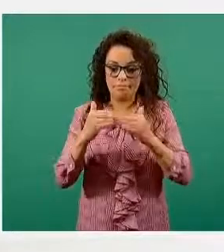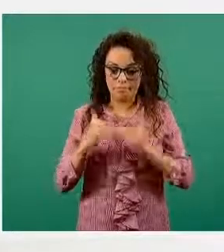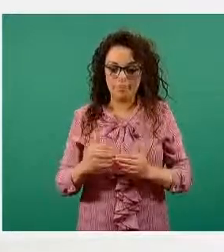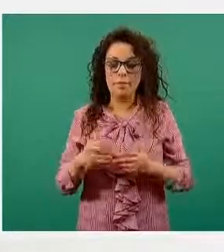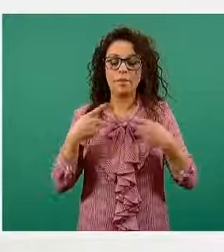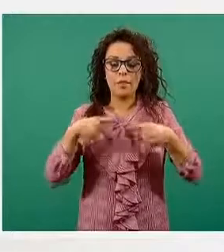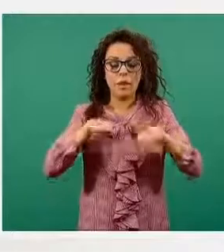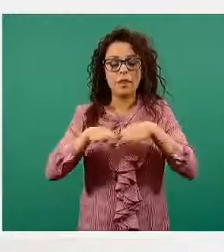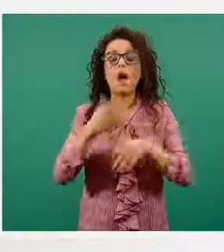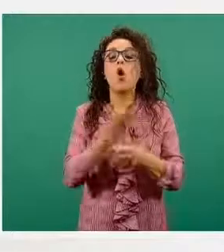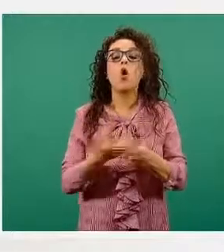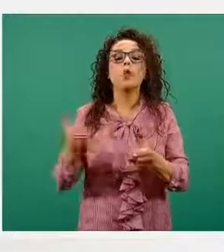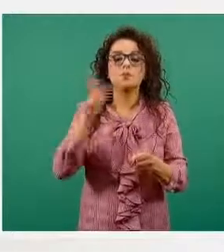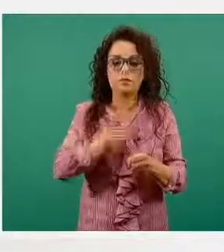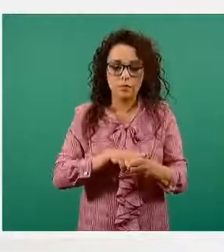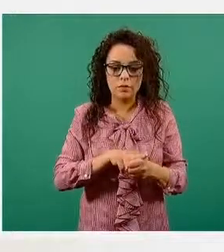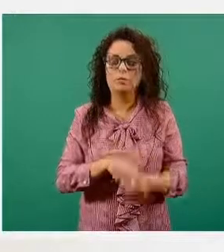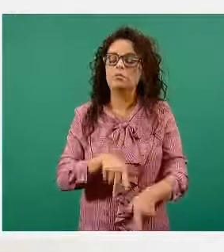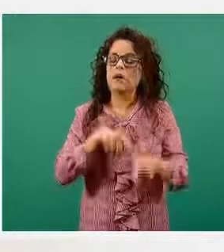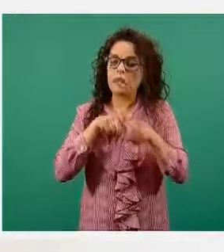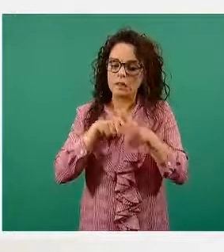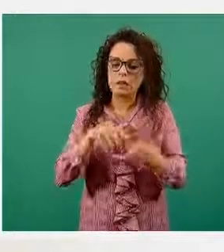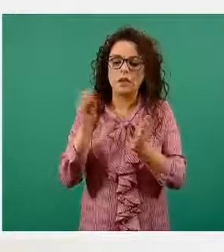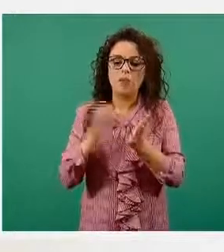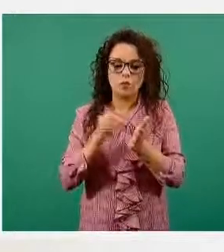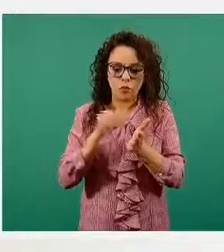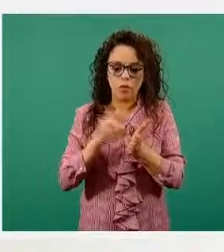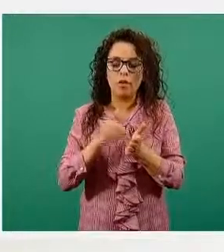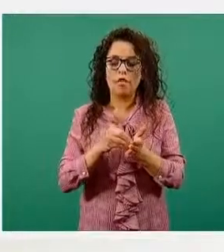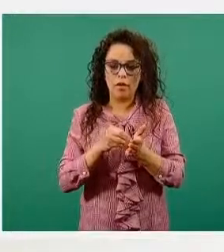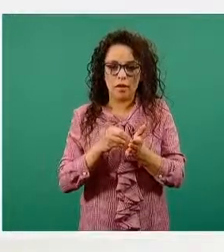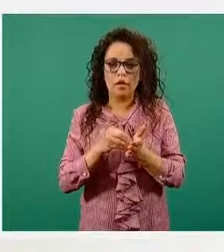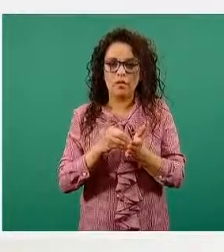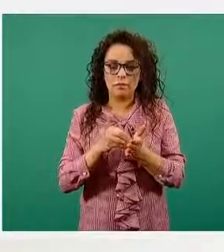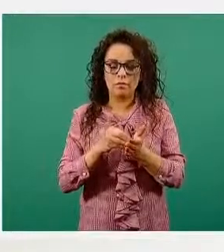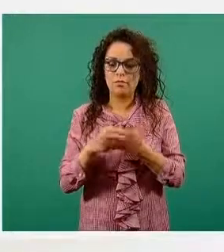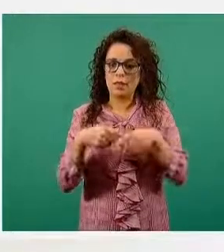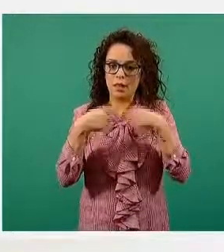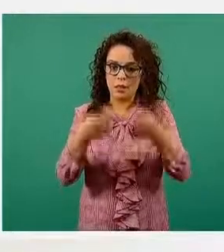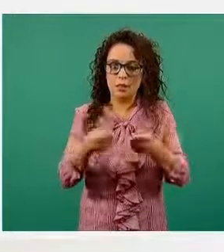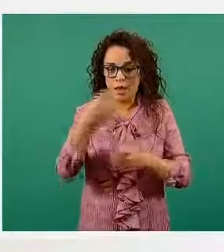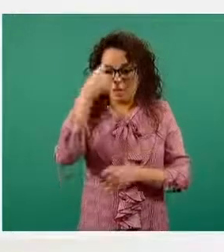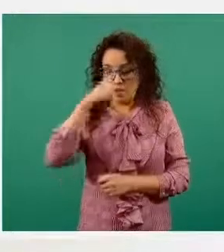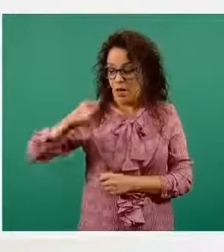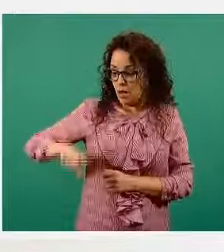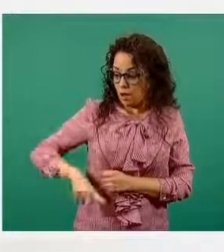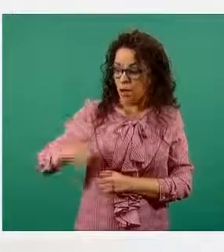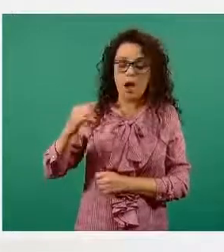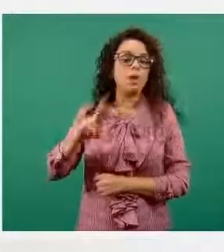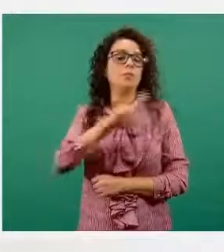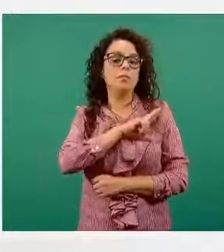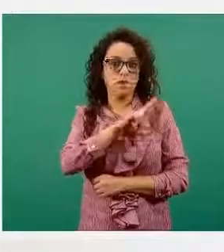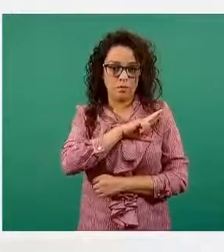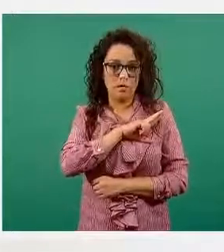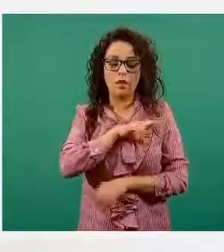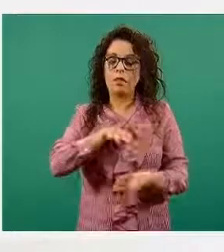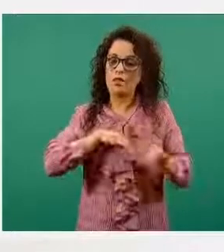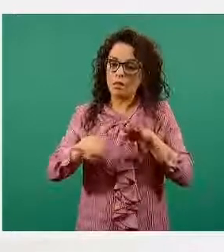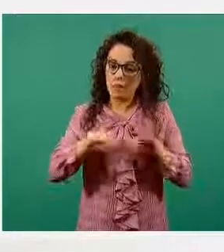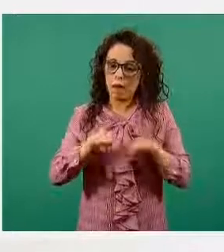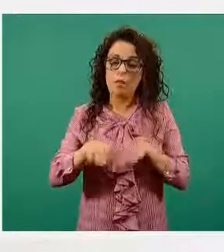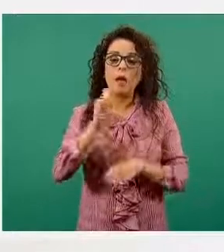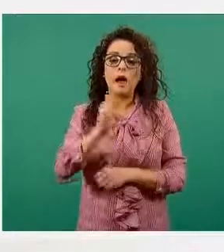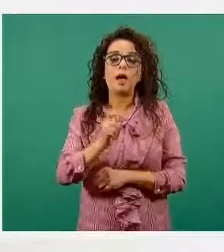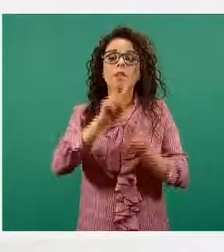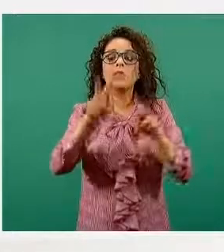sigue completando la meta de vacunar al personal de salud de los sectores público y privado que forman parte del grupo